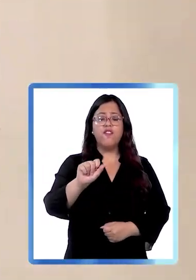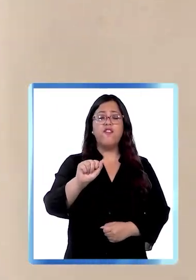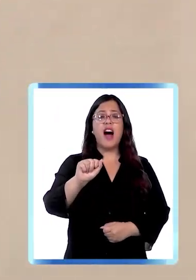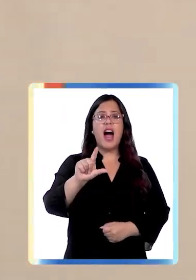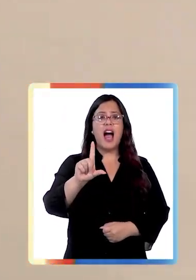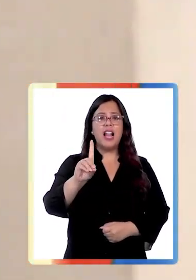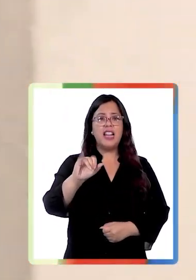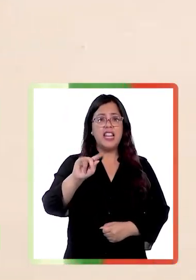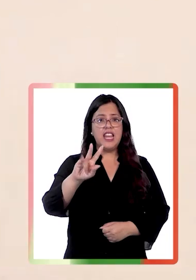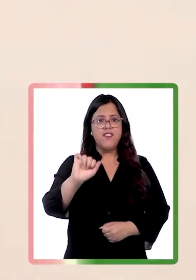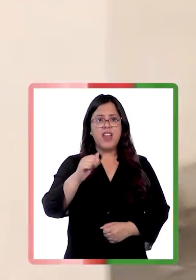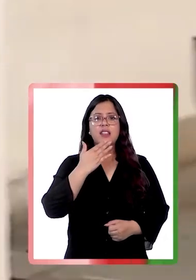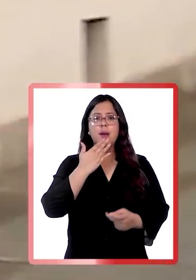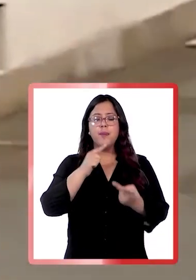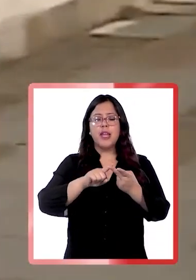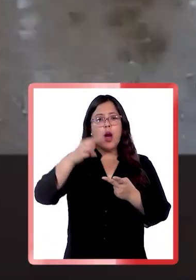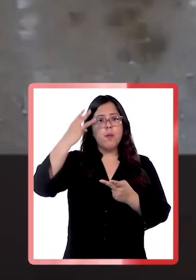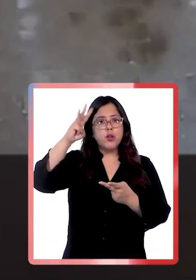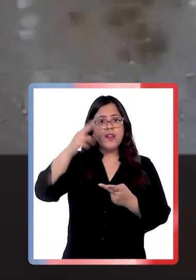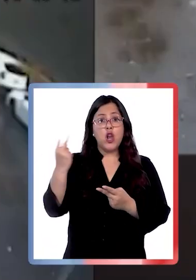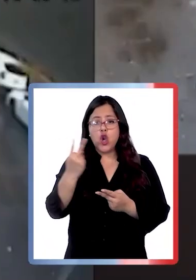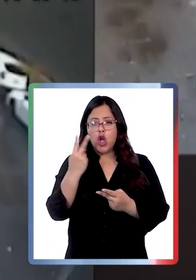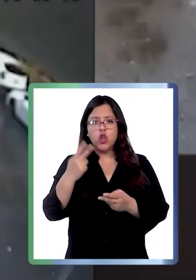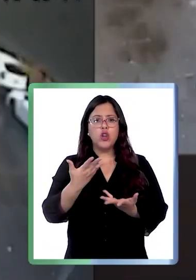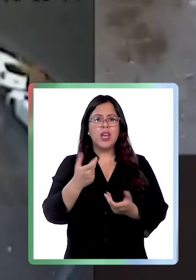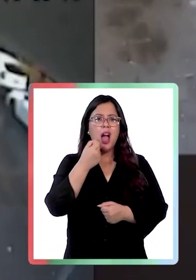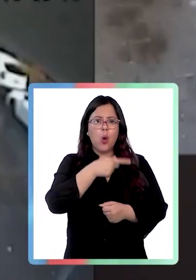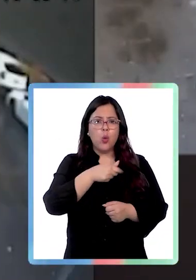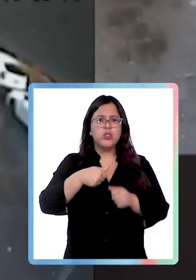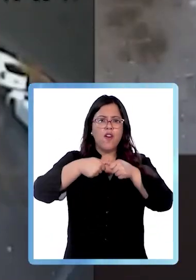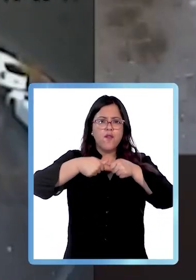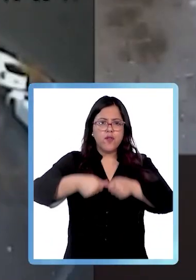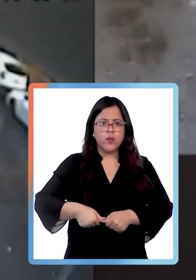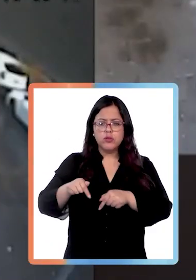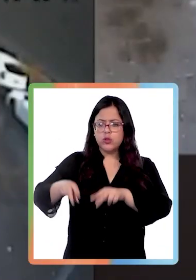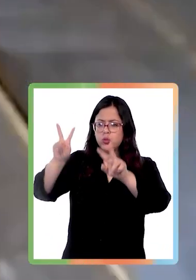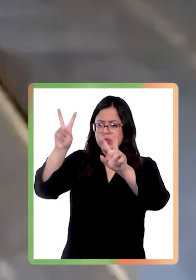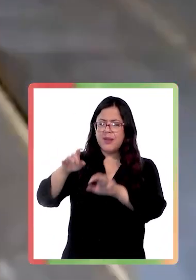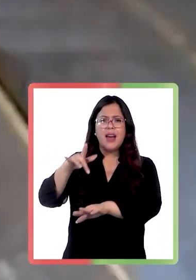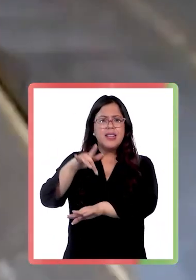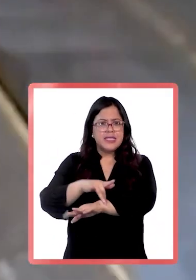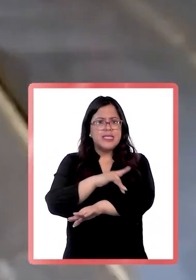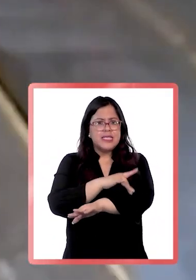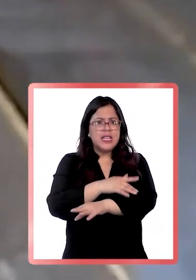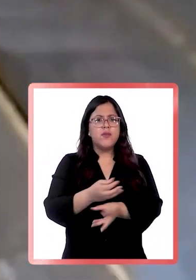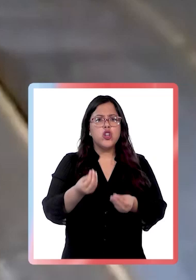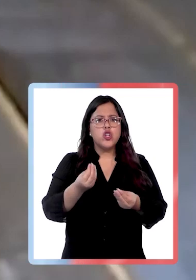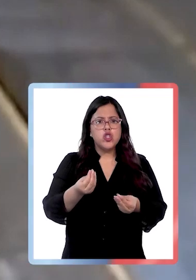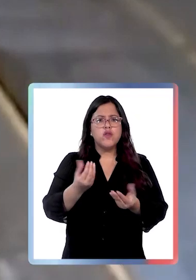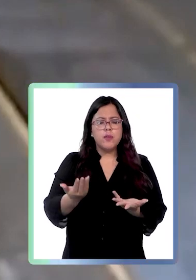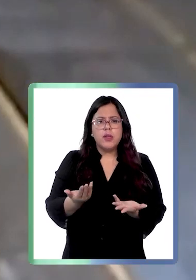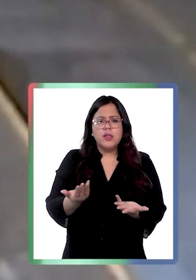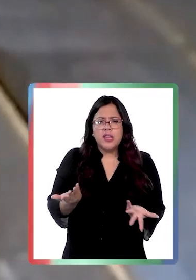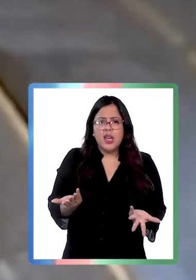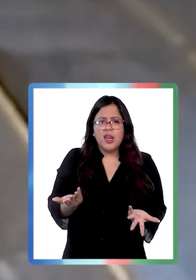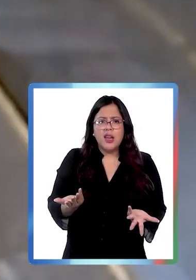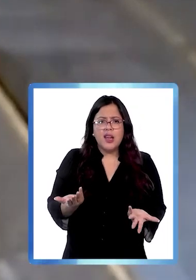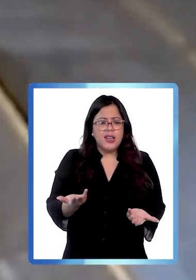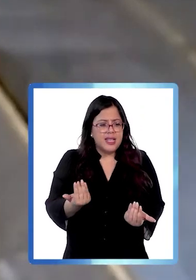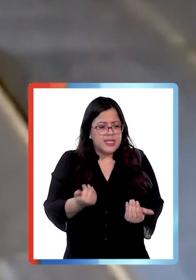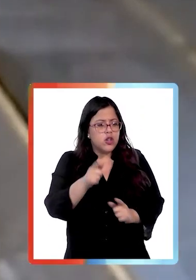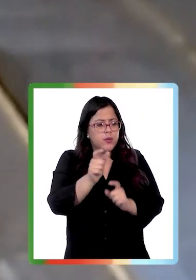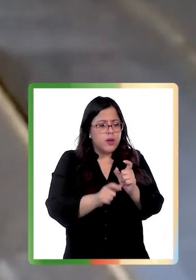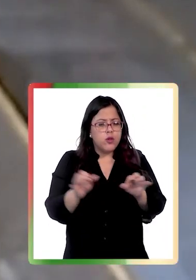Manuel Monsalve, ambos acusados por el delito de violación. Tema sumamente sensible y que urge un poco